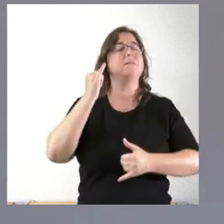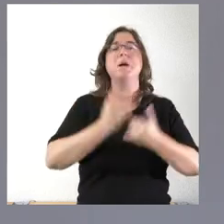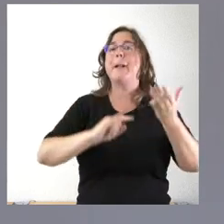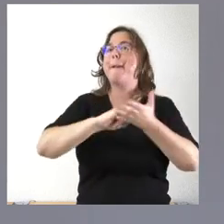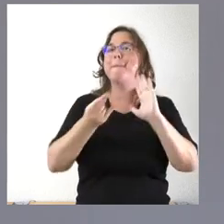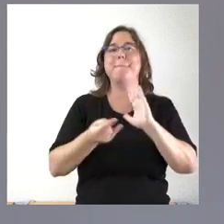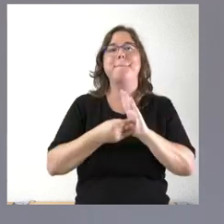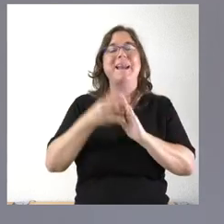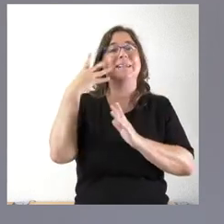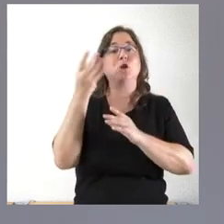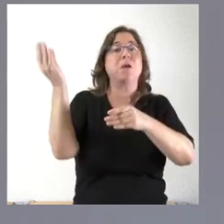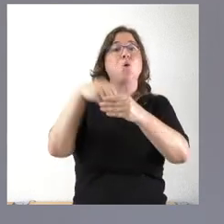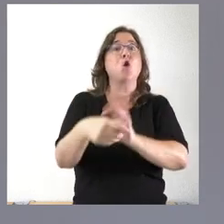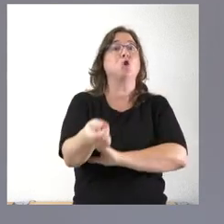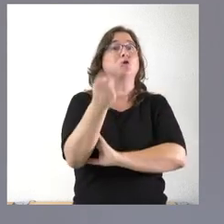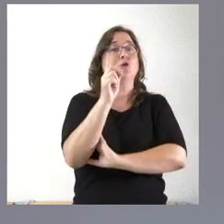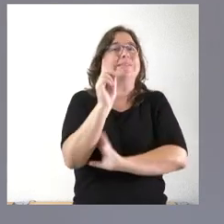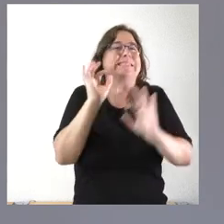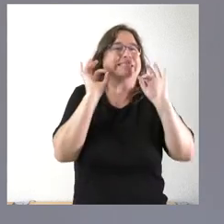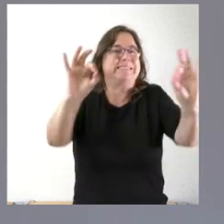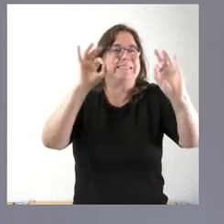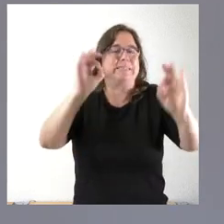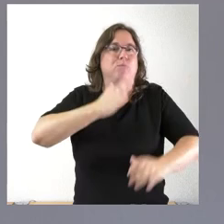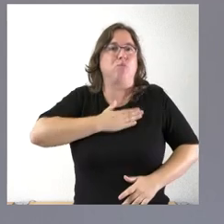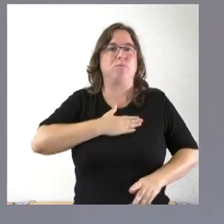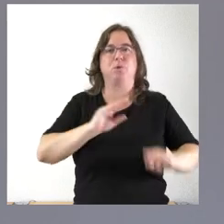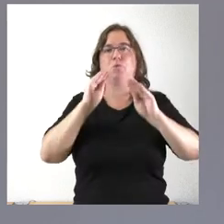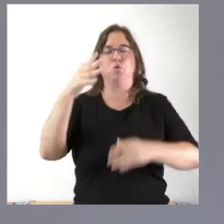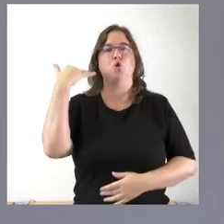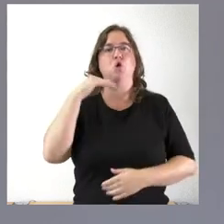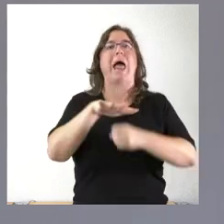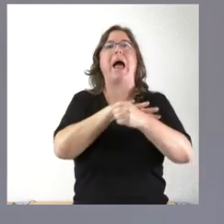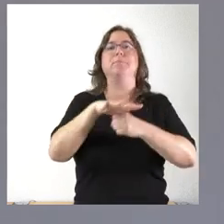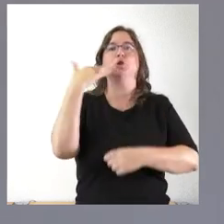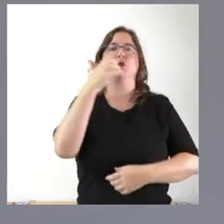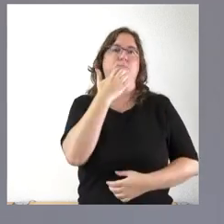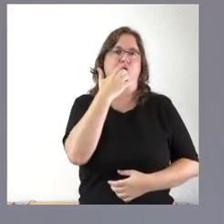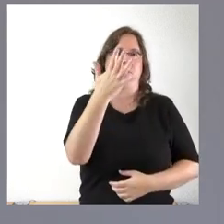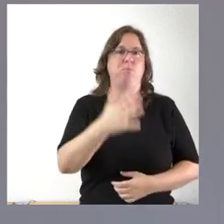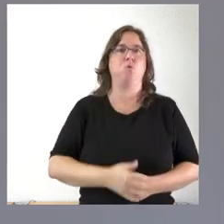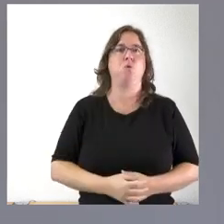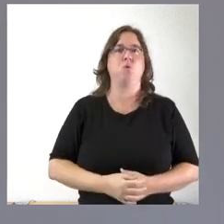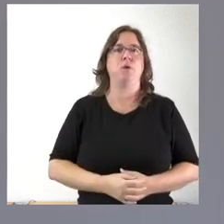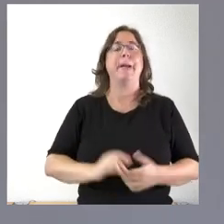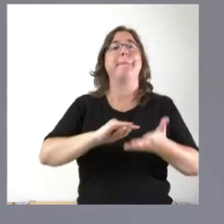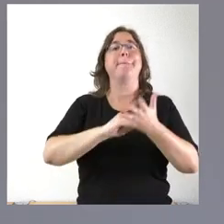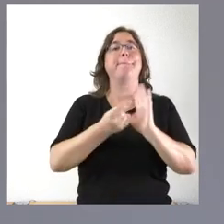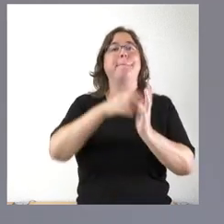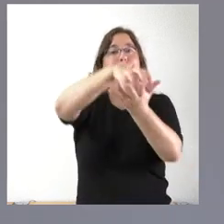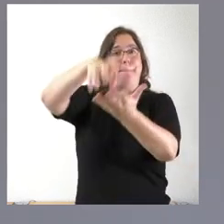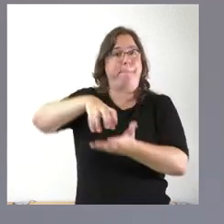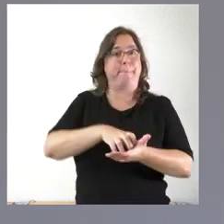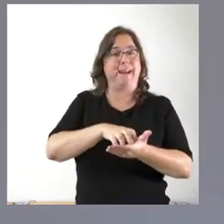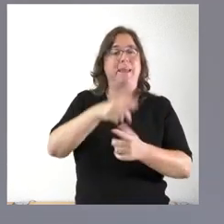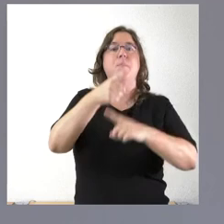aquellas cuestiones que creemos que tienen que ver con cuestiones específicas de Soria en el ámbito soriano, como puedan ser el Parque Empresarial del Medio